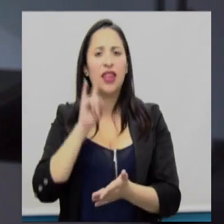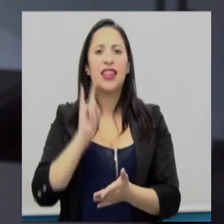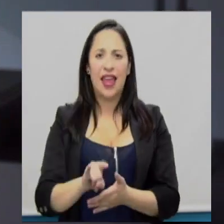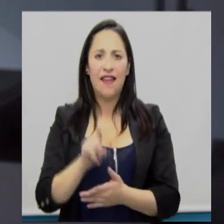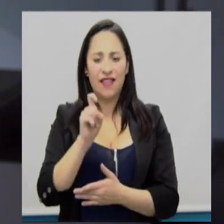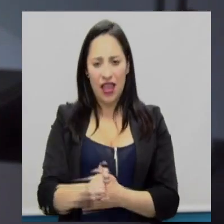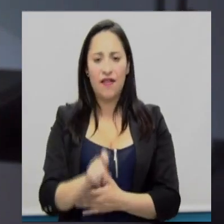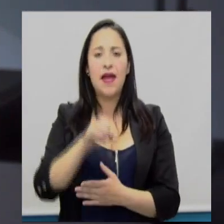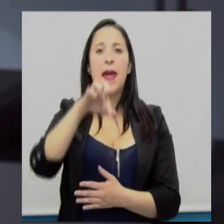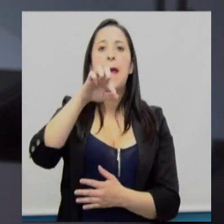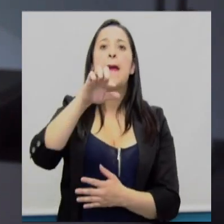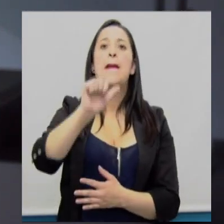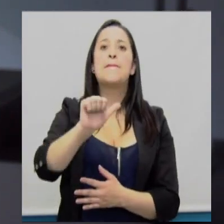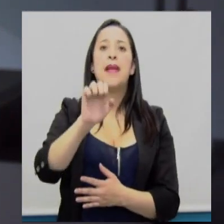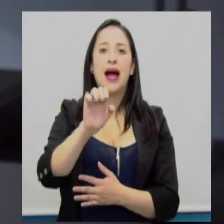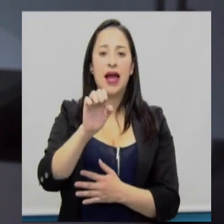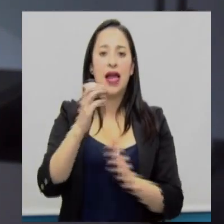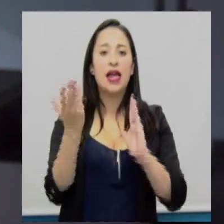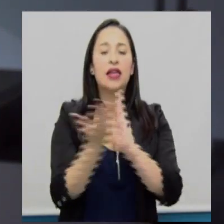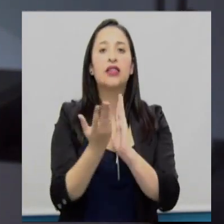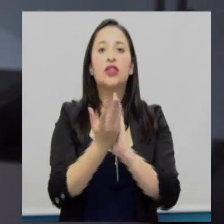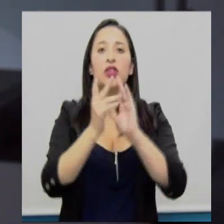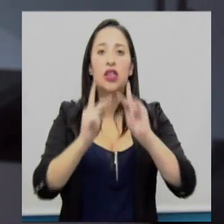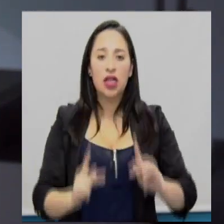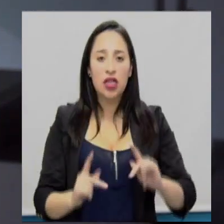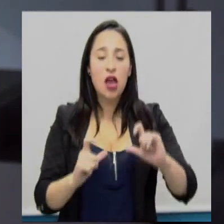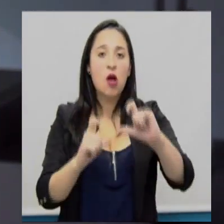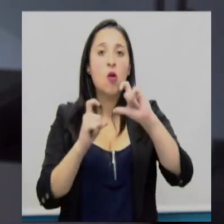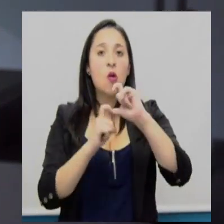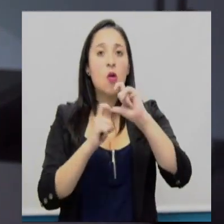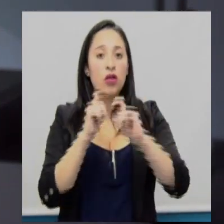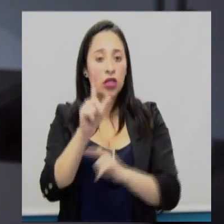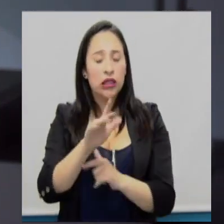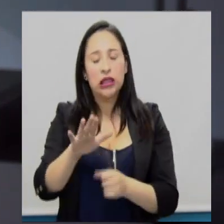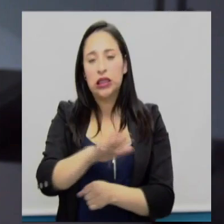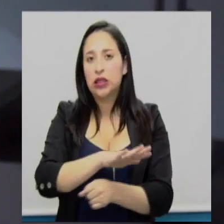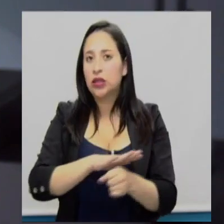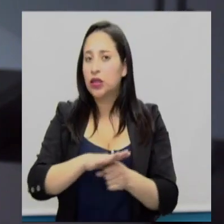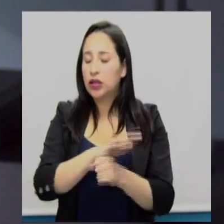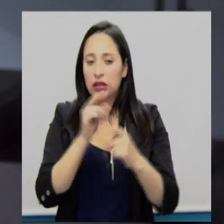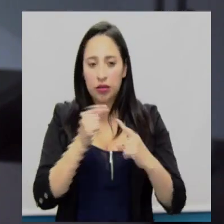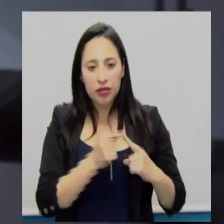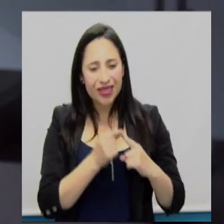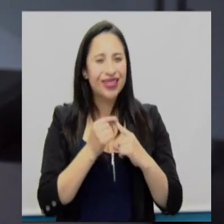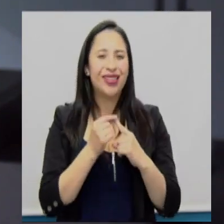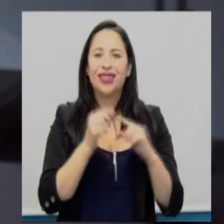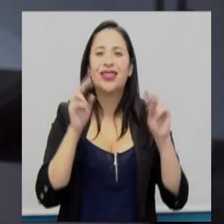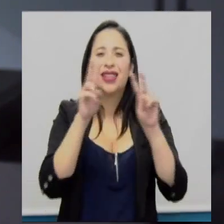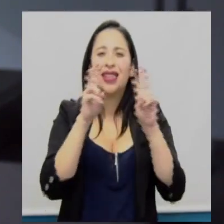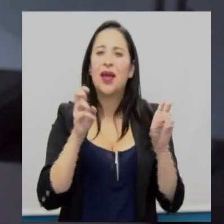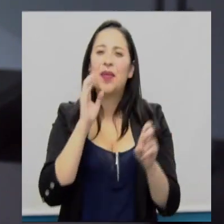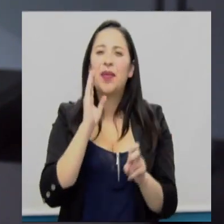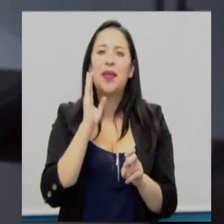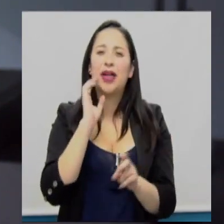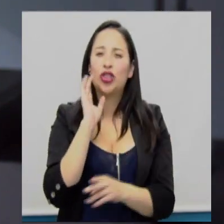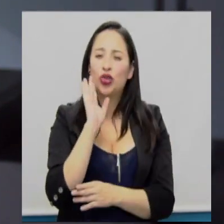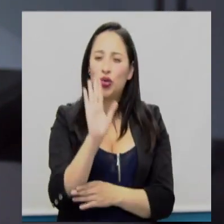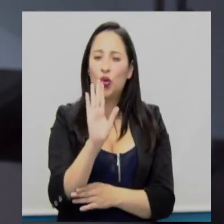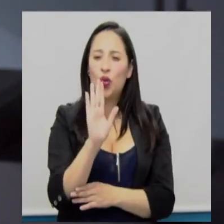universalizarse el PAE para todos los estudiantes de Cúcuta, que vive una situación muy especial por la